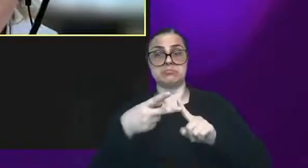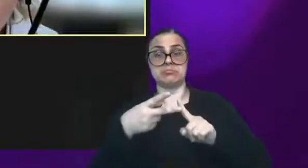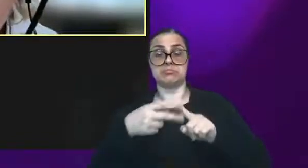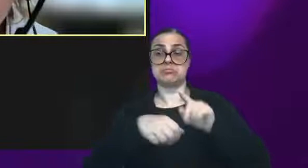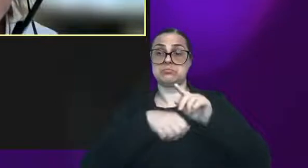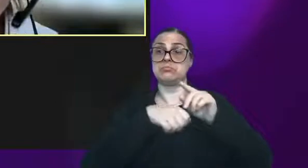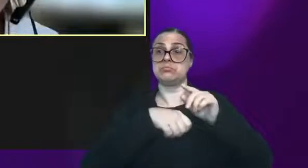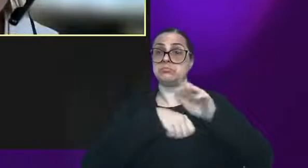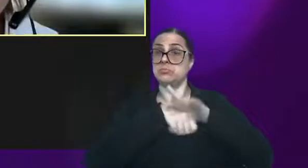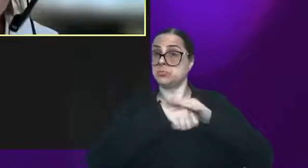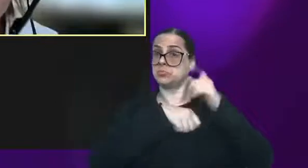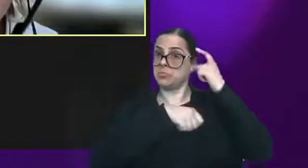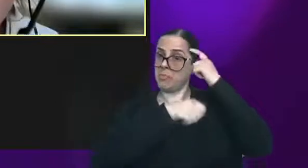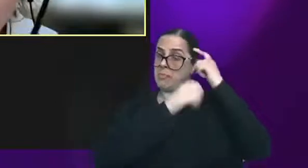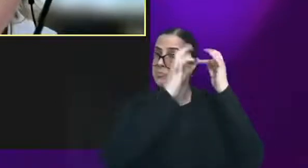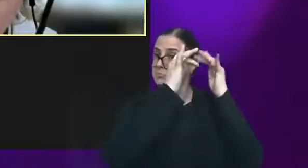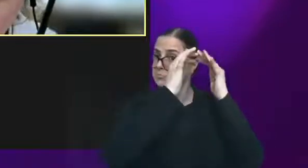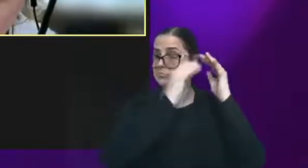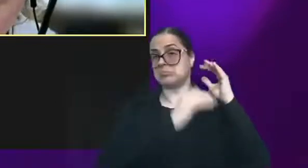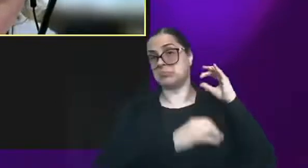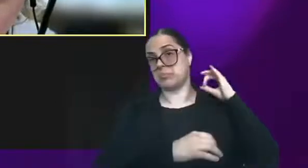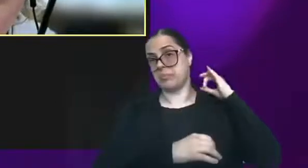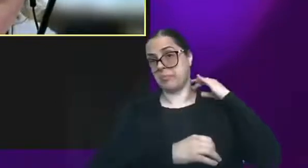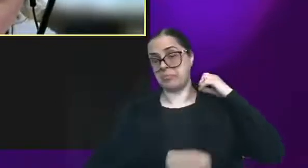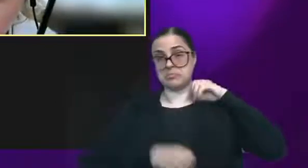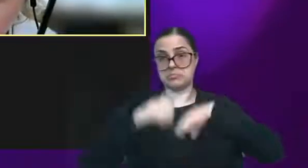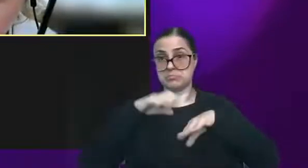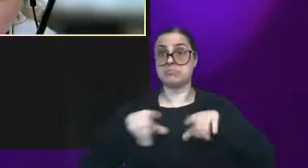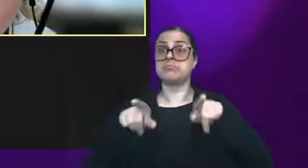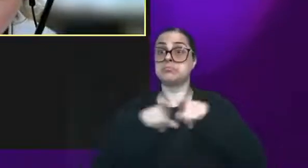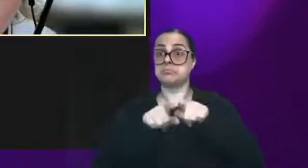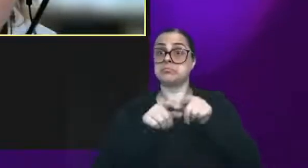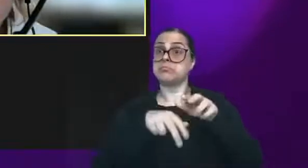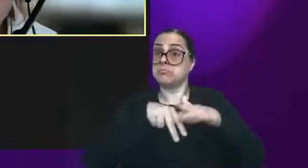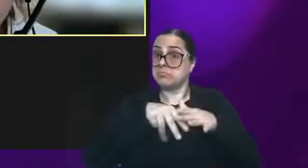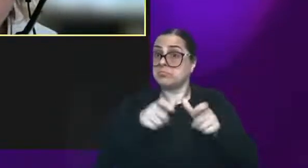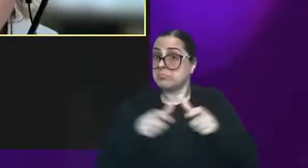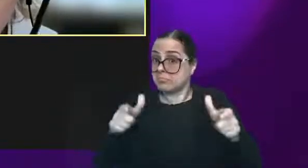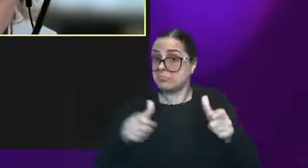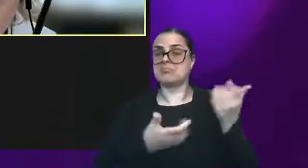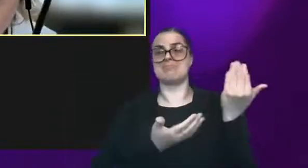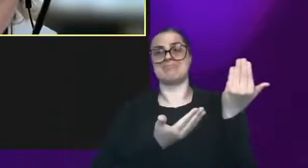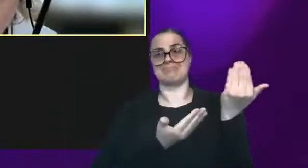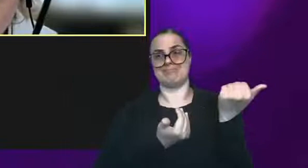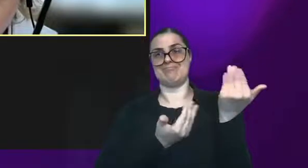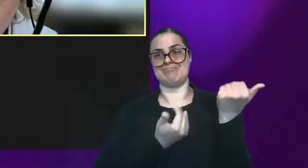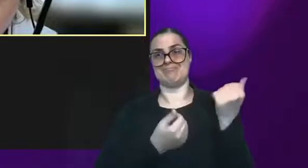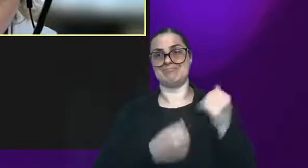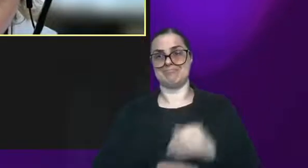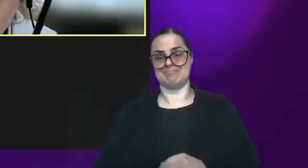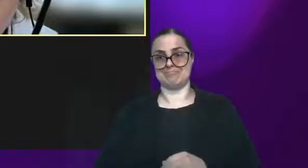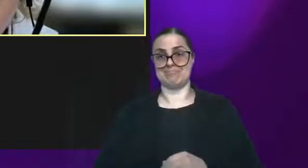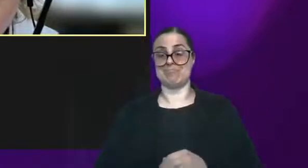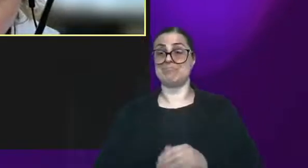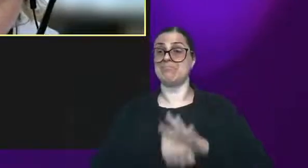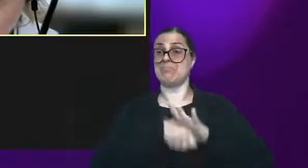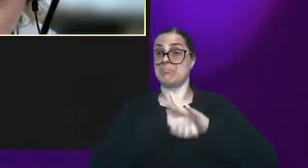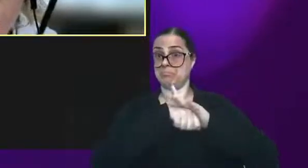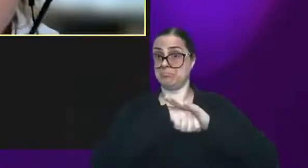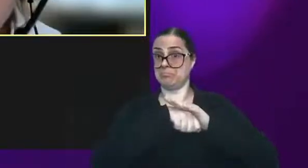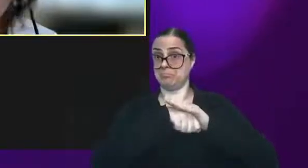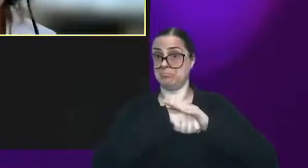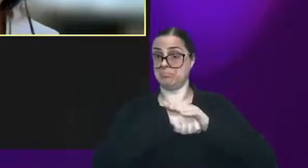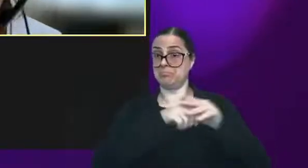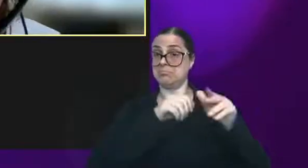Pacientes generalmente jóvenes con enfermedad neuroendocrina, con enfermedad que